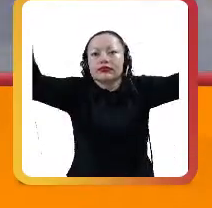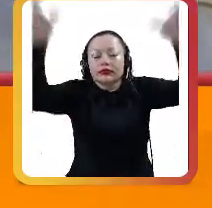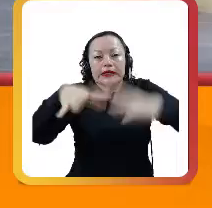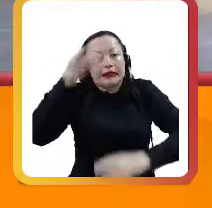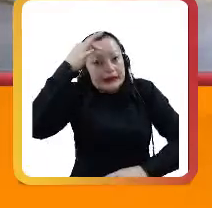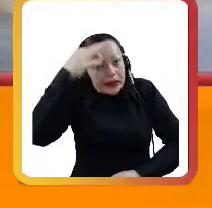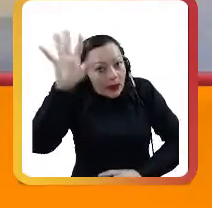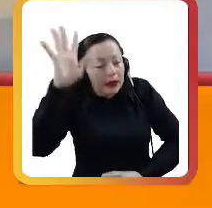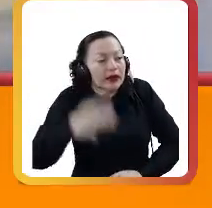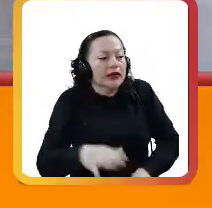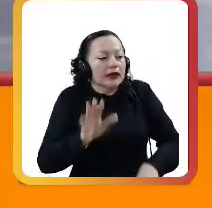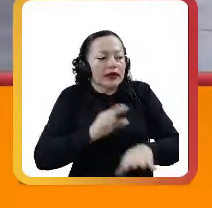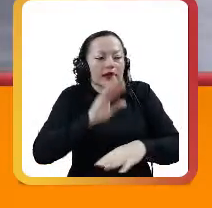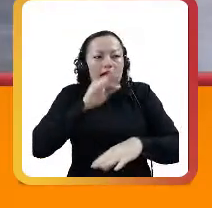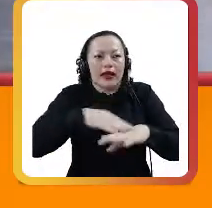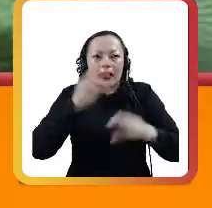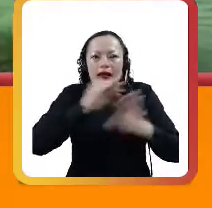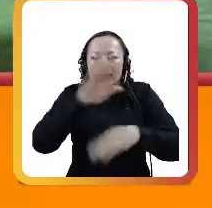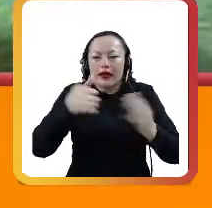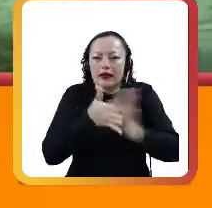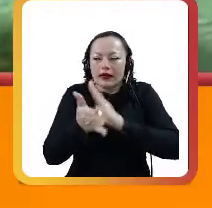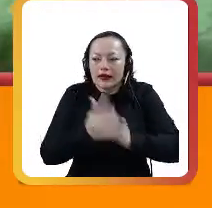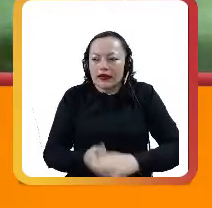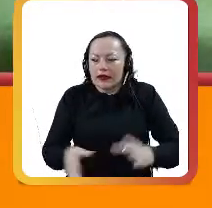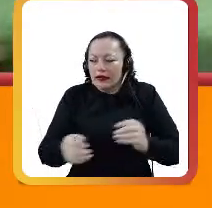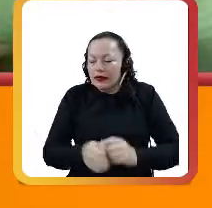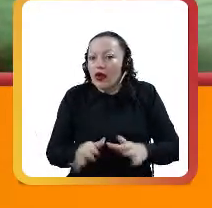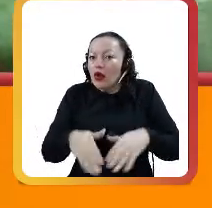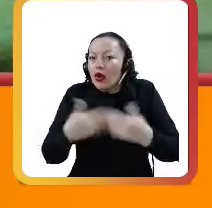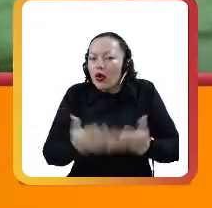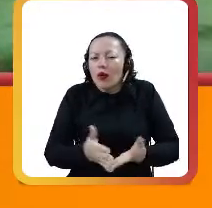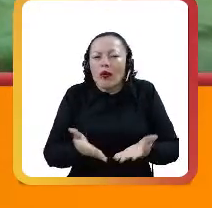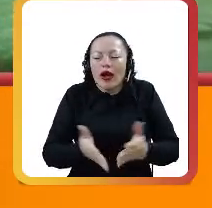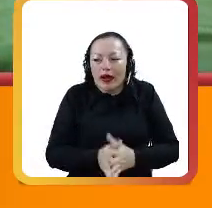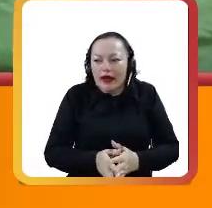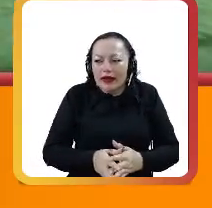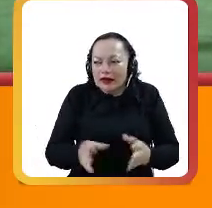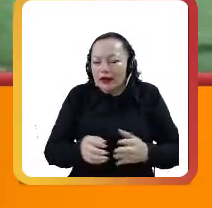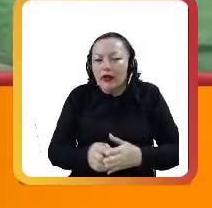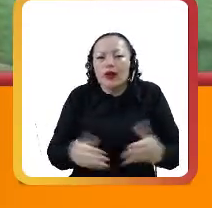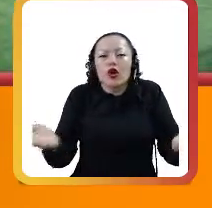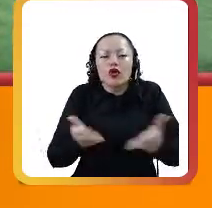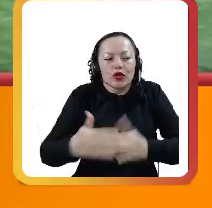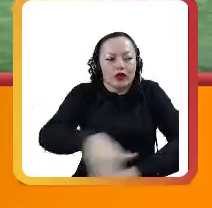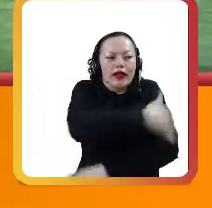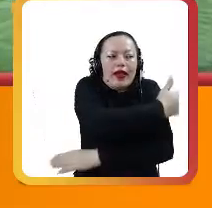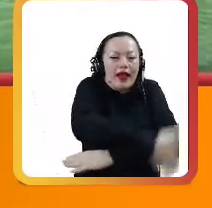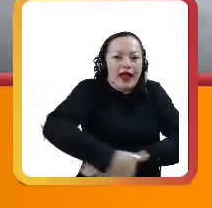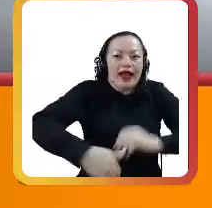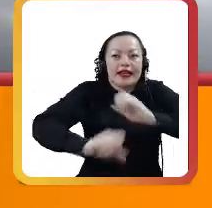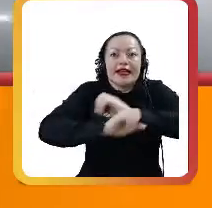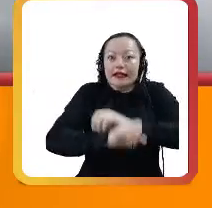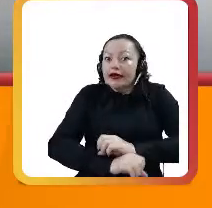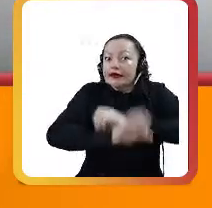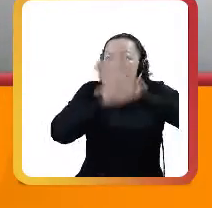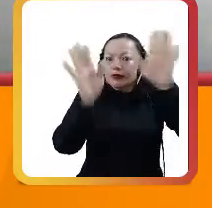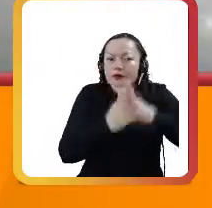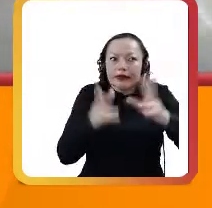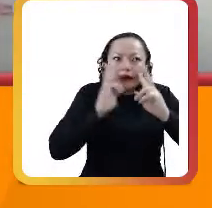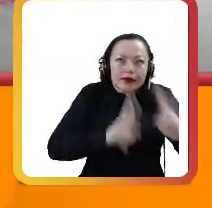Pobrecitos los que de una u otra manera tenían que cumplir su labor en las calles a esta hora de la mañana.